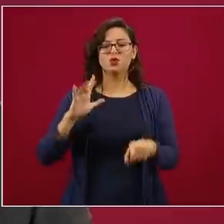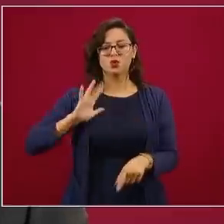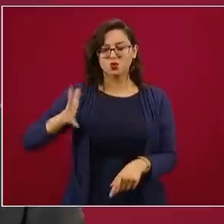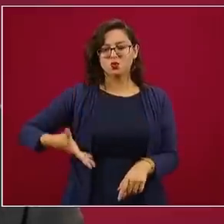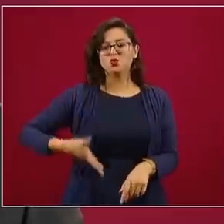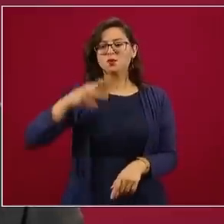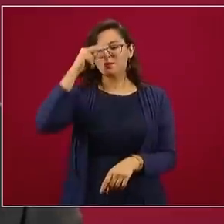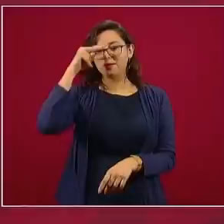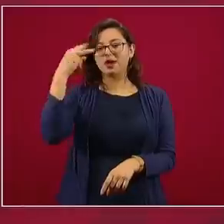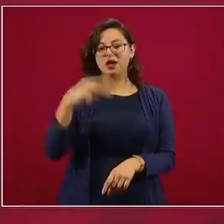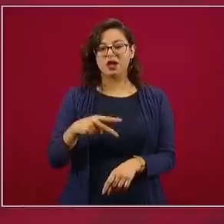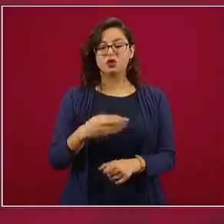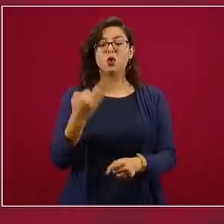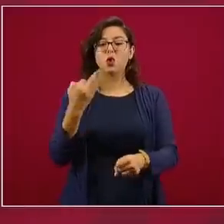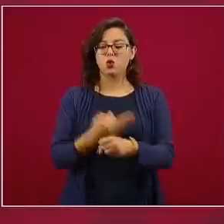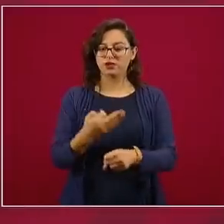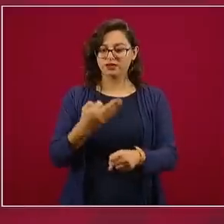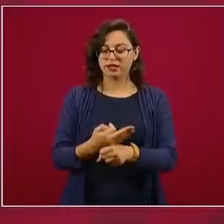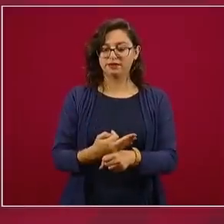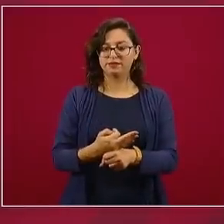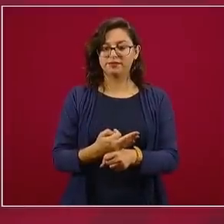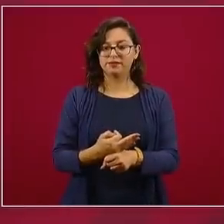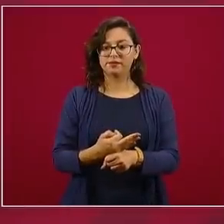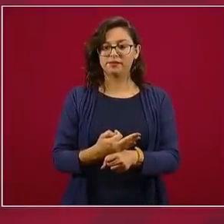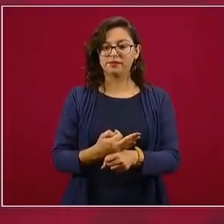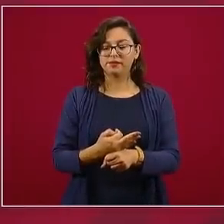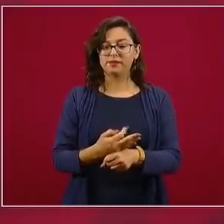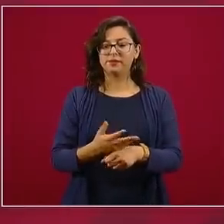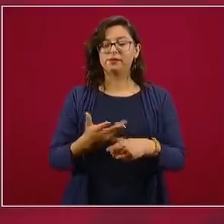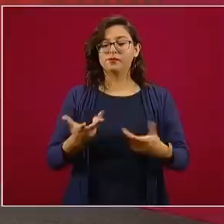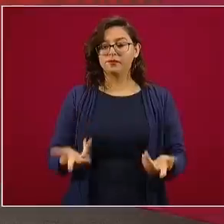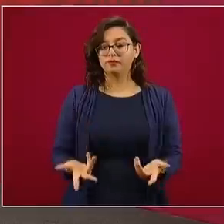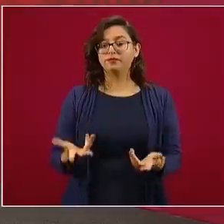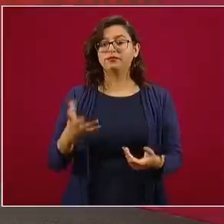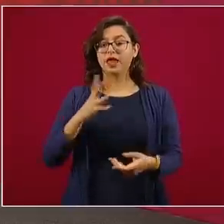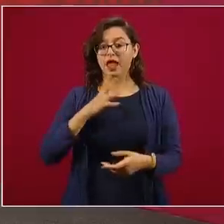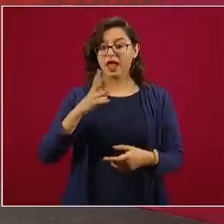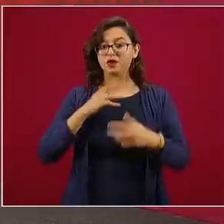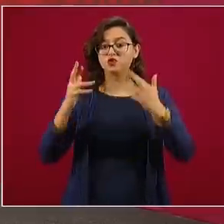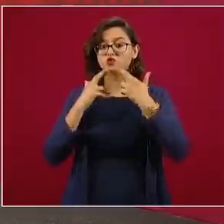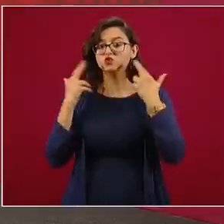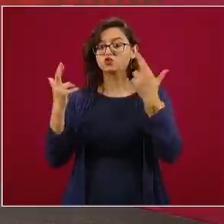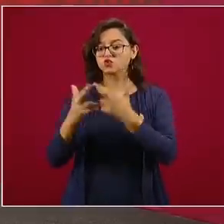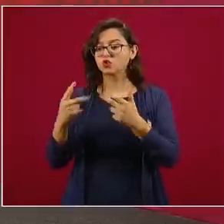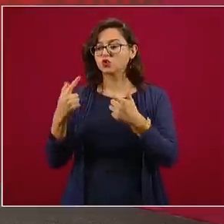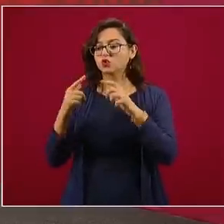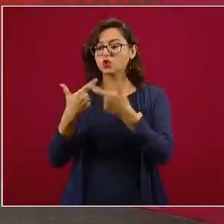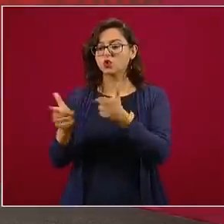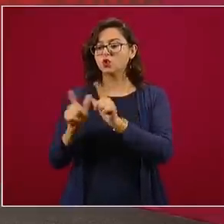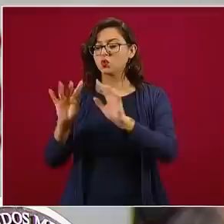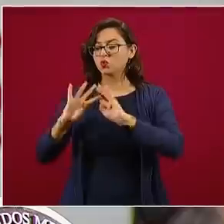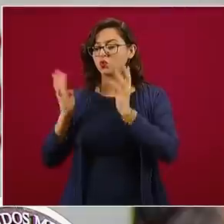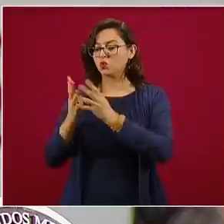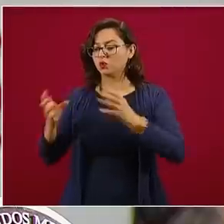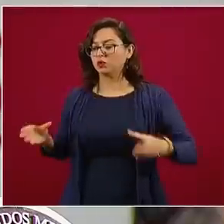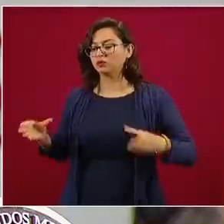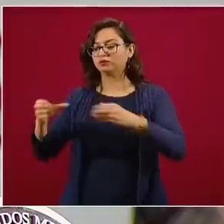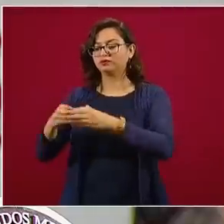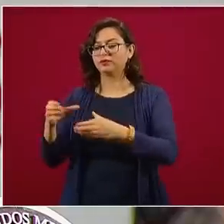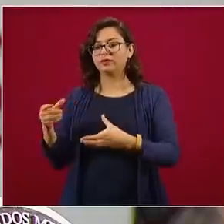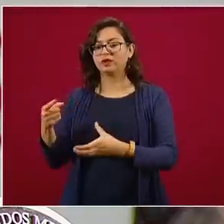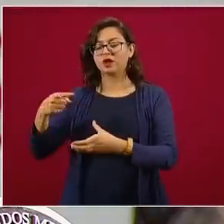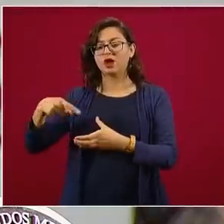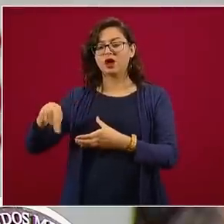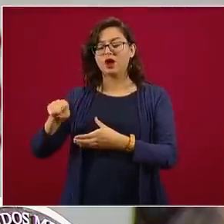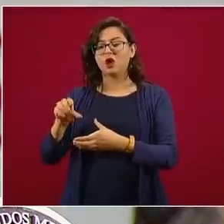en este momento está en curso una de las sesiones del Grupo Asesor Estratégico de Inmunizaciones de la